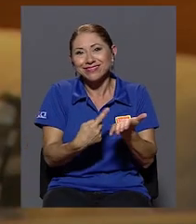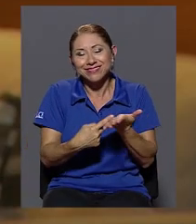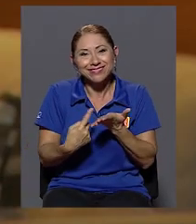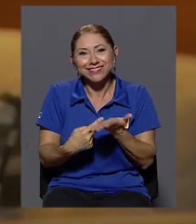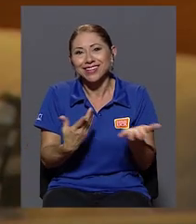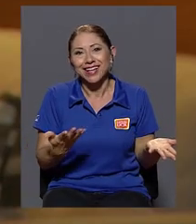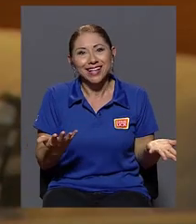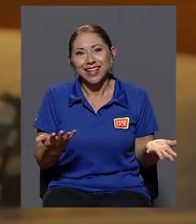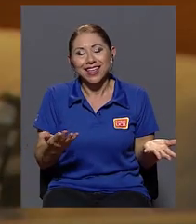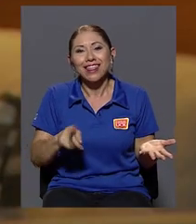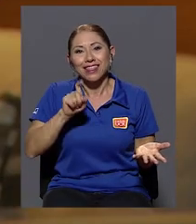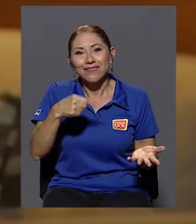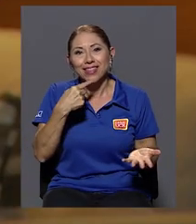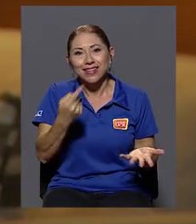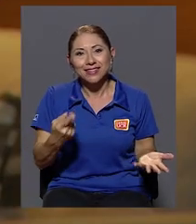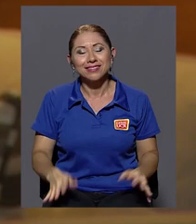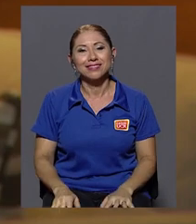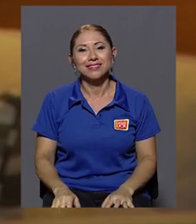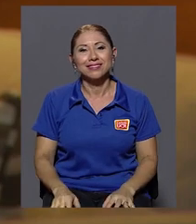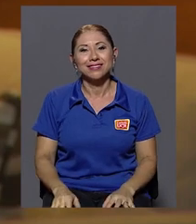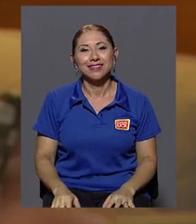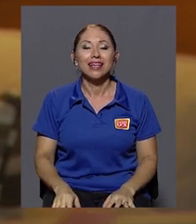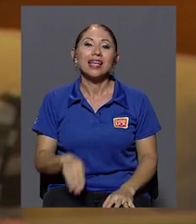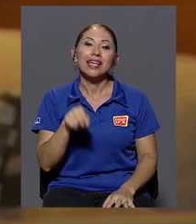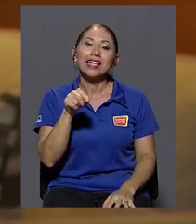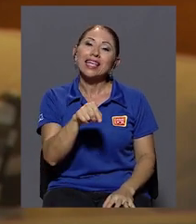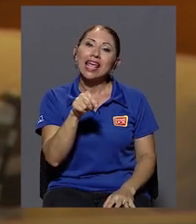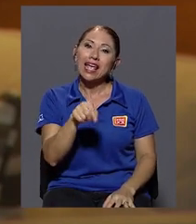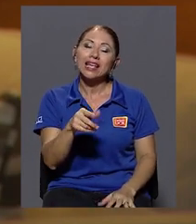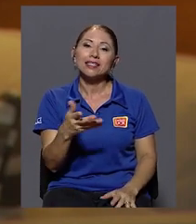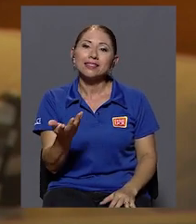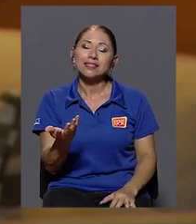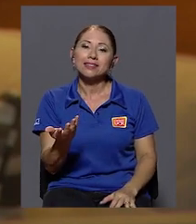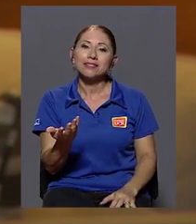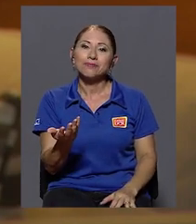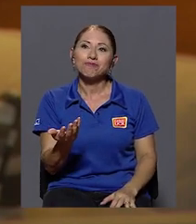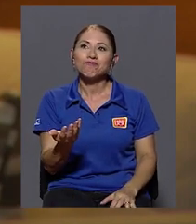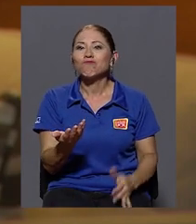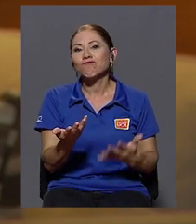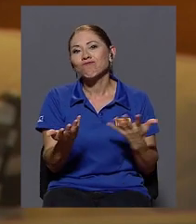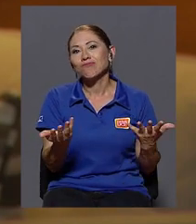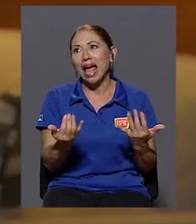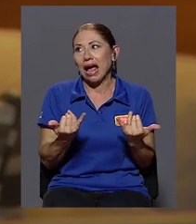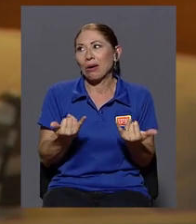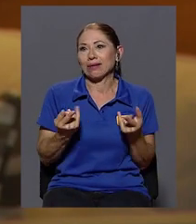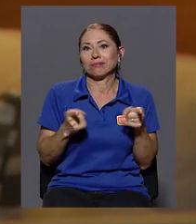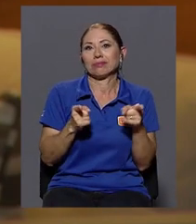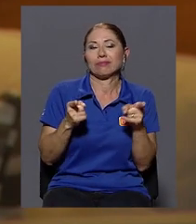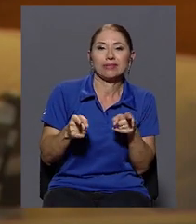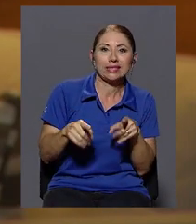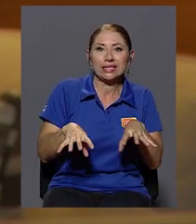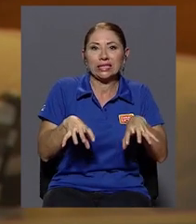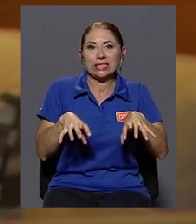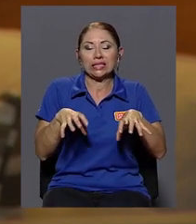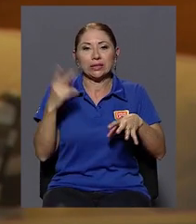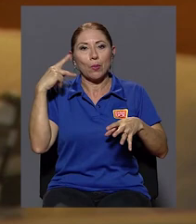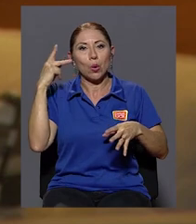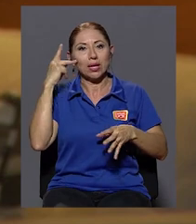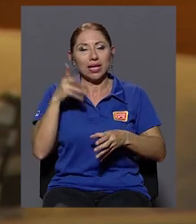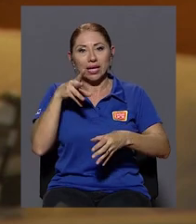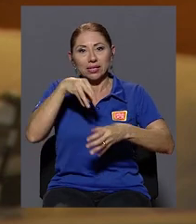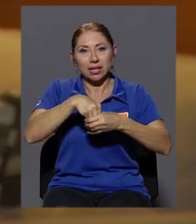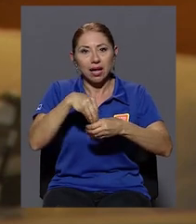y tengo que señalarlo. Y que es fuente de algunas tensiones políticas internas,